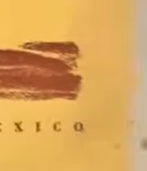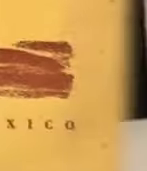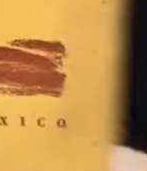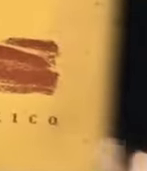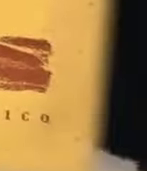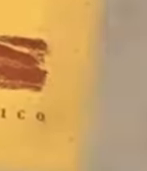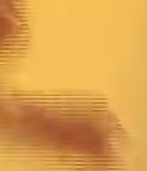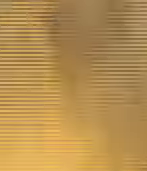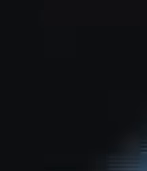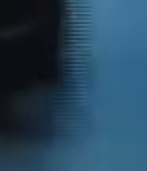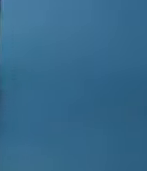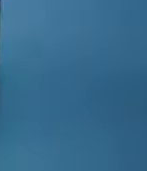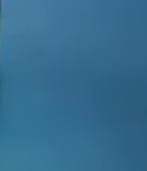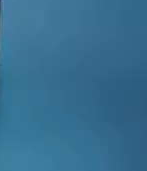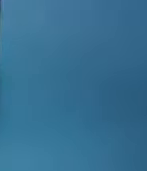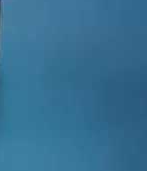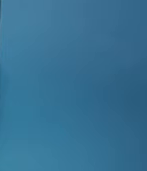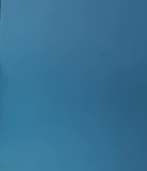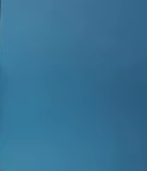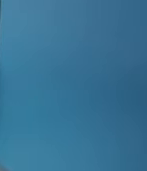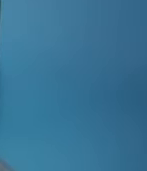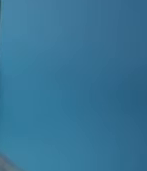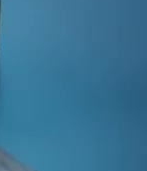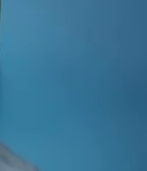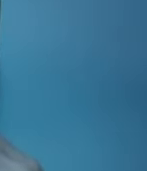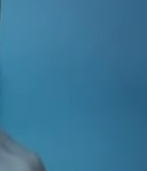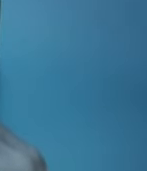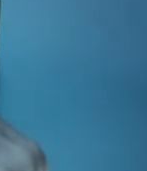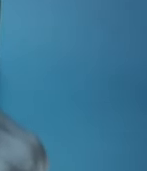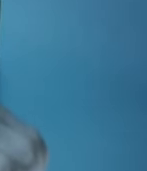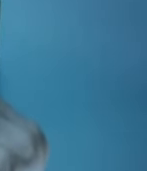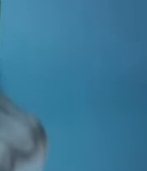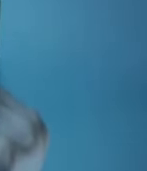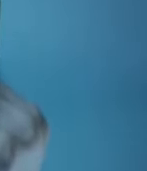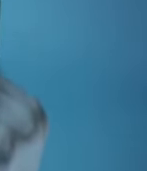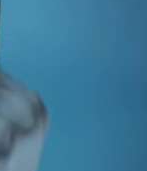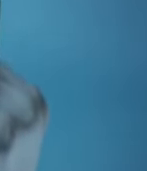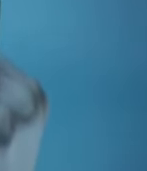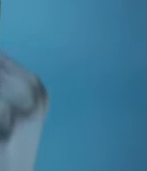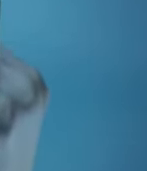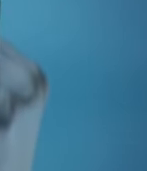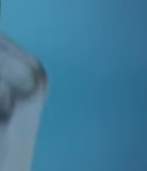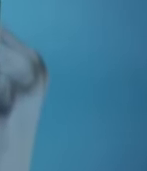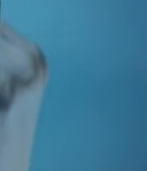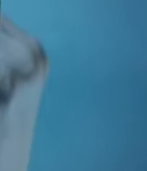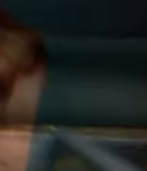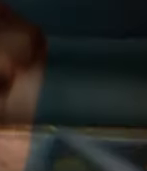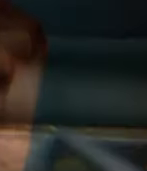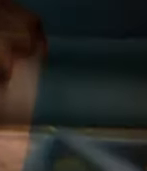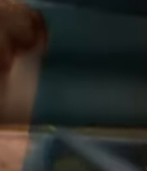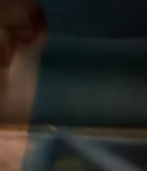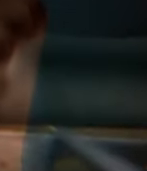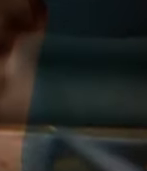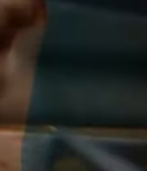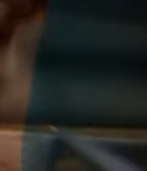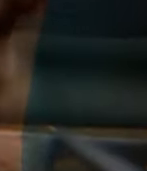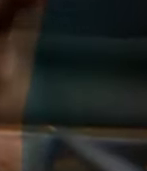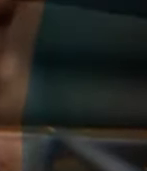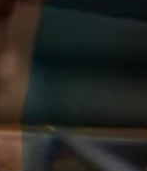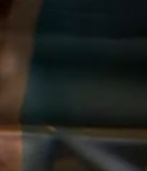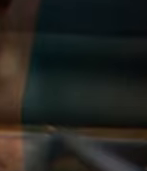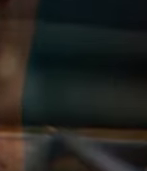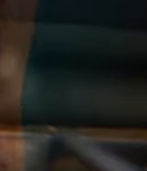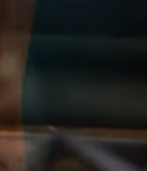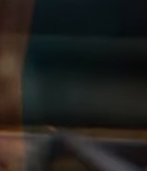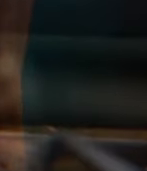entre otras. Sus textos se caracterizan por el uso de una gran fuerza lírica, poseen un profundo contenido social